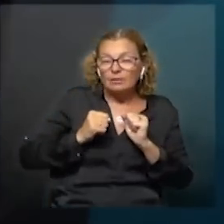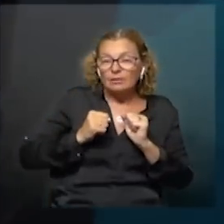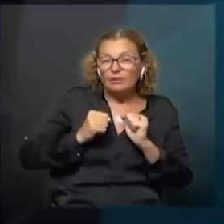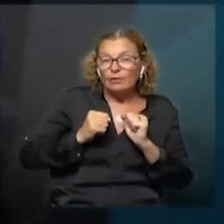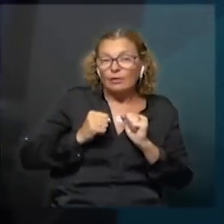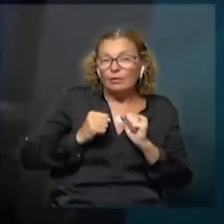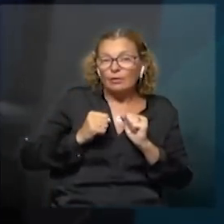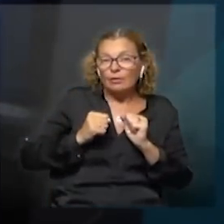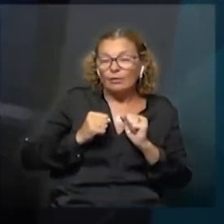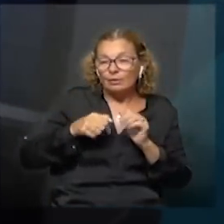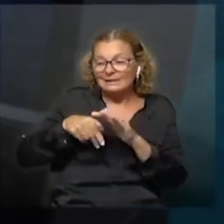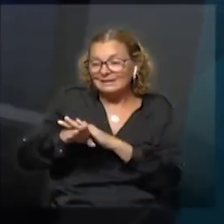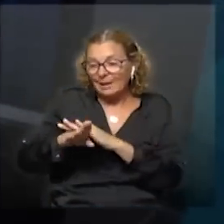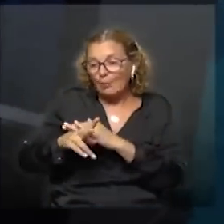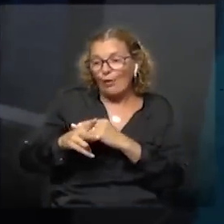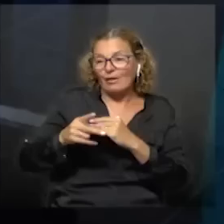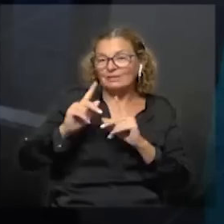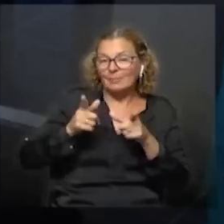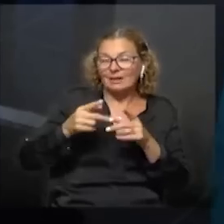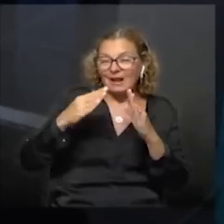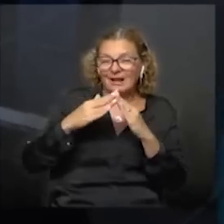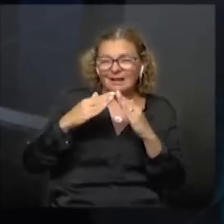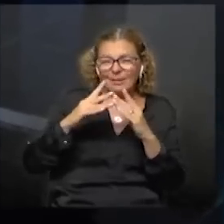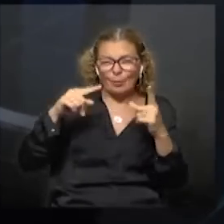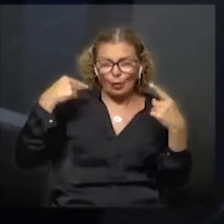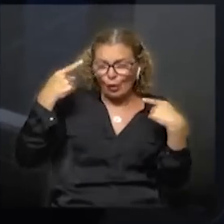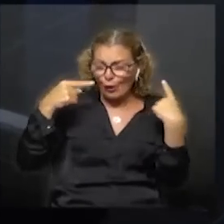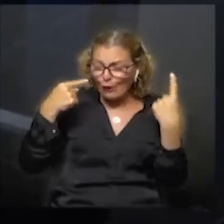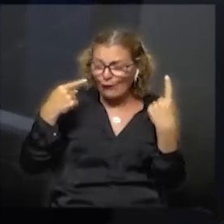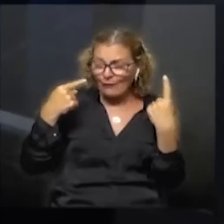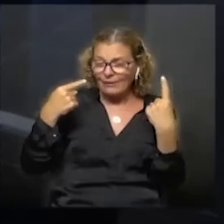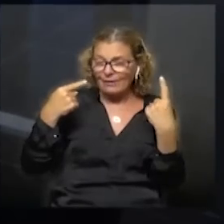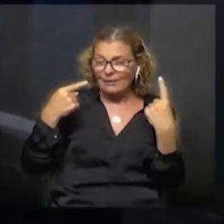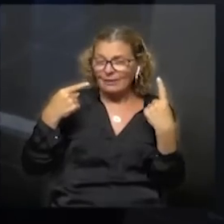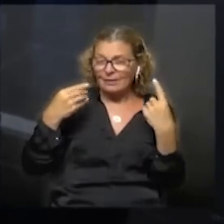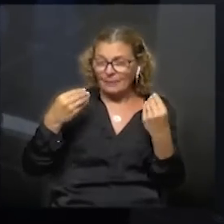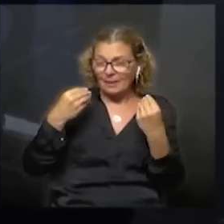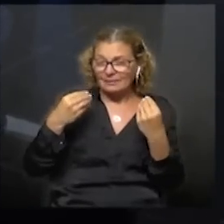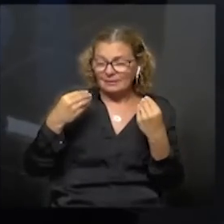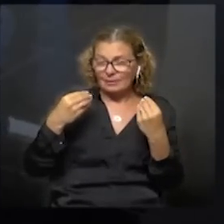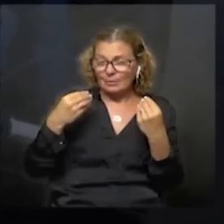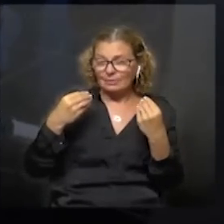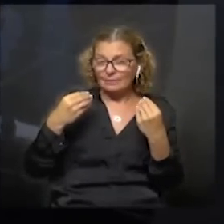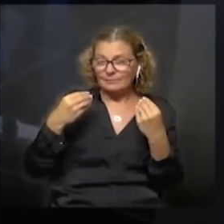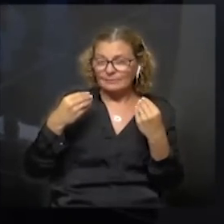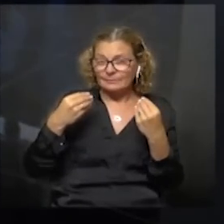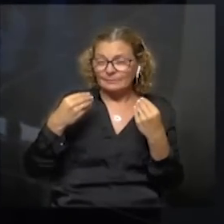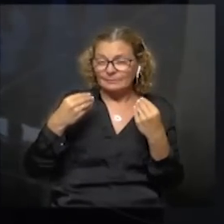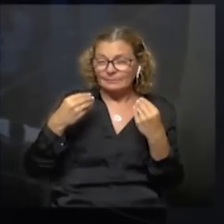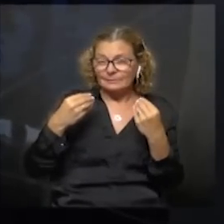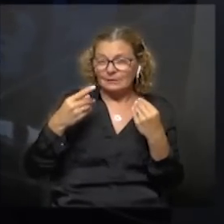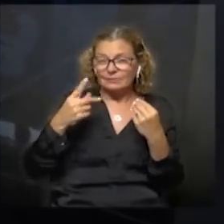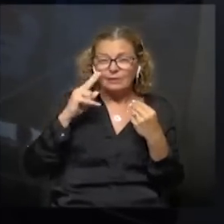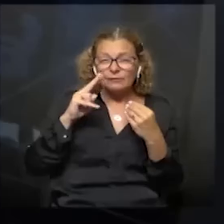una orden de allanamiento es muy loco lo que pasa cuando queda bien